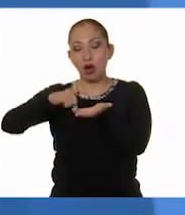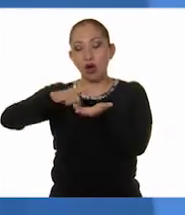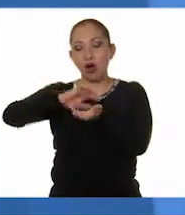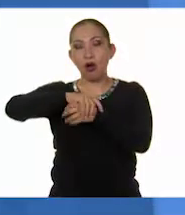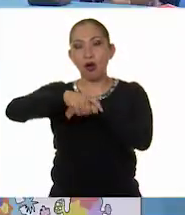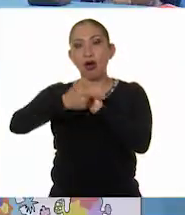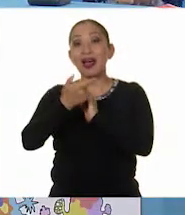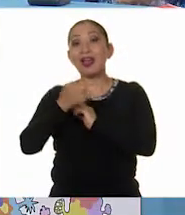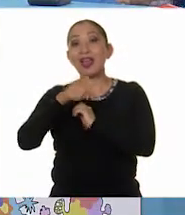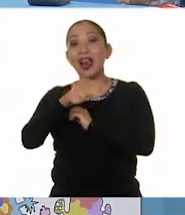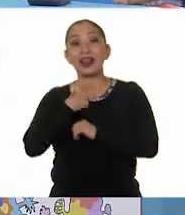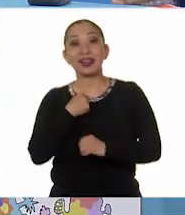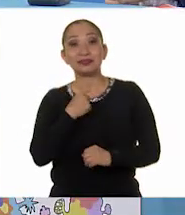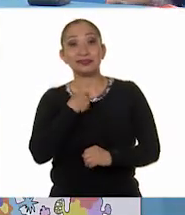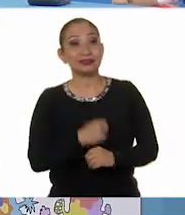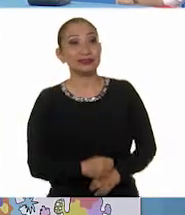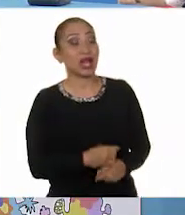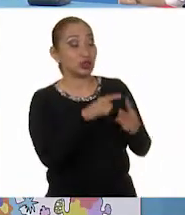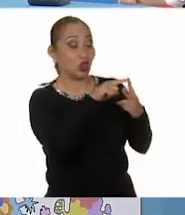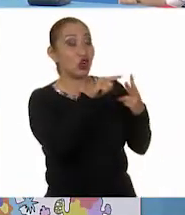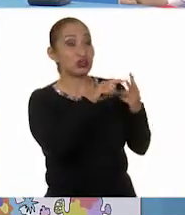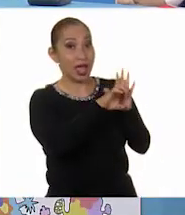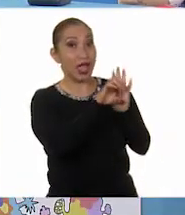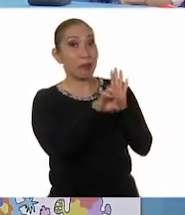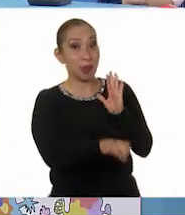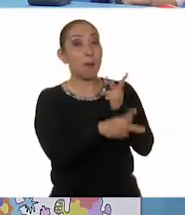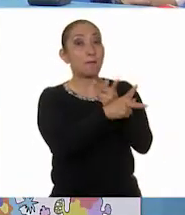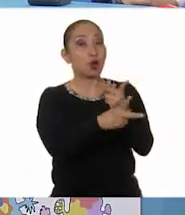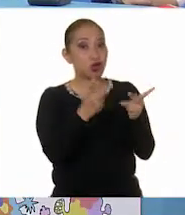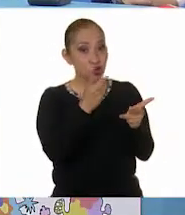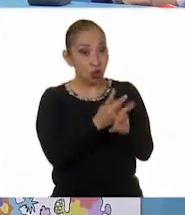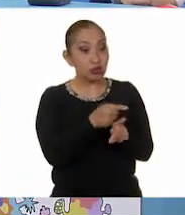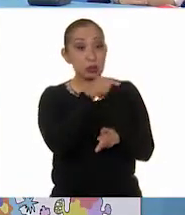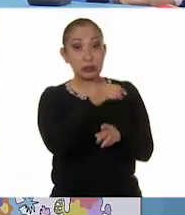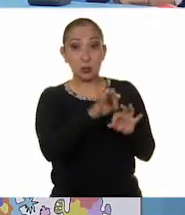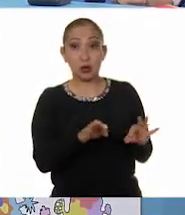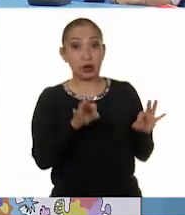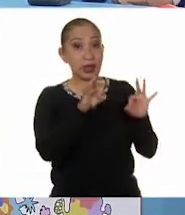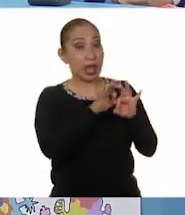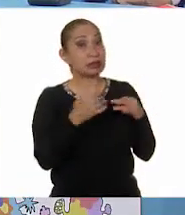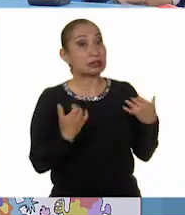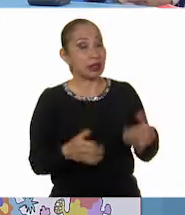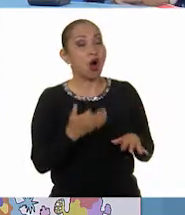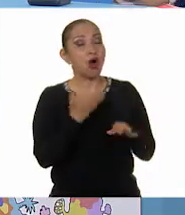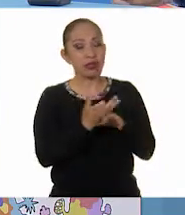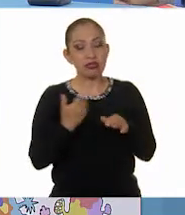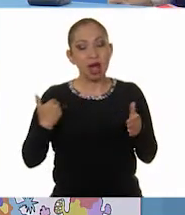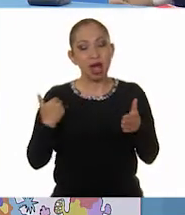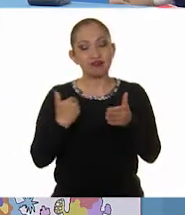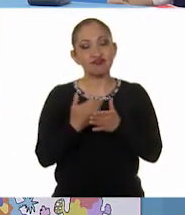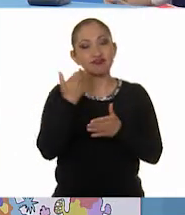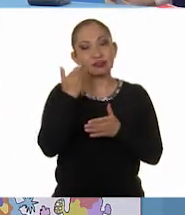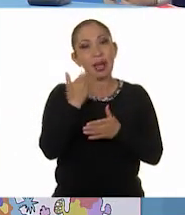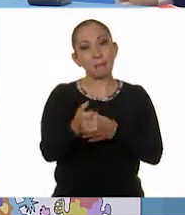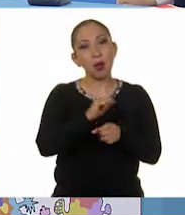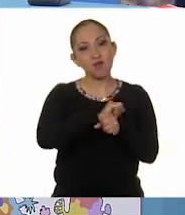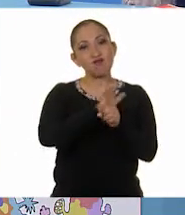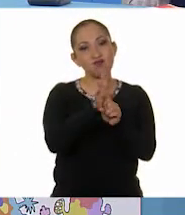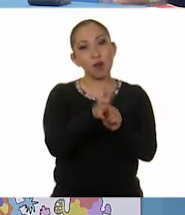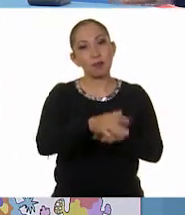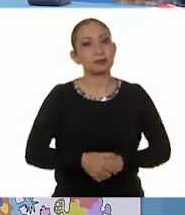antibacterial. Esos son dos ejemplos de productos que han jugado un papel importante durante este tiempo de